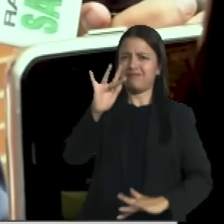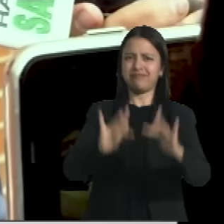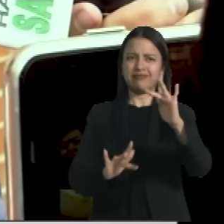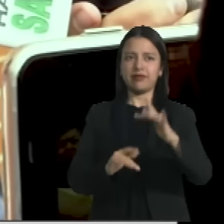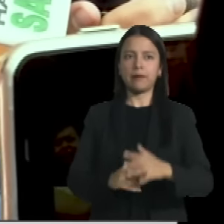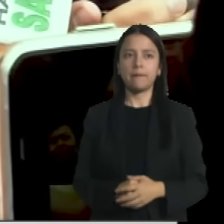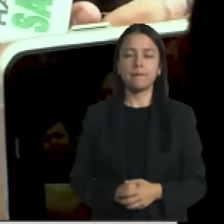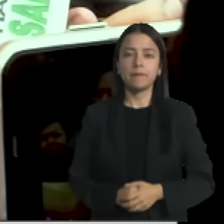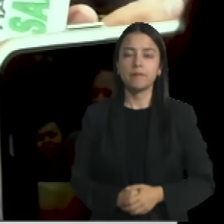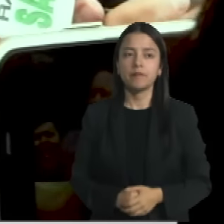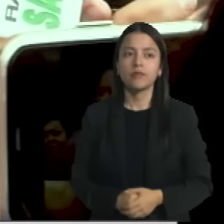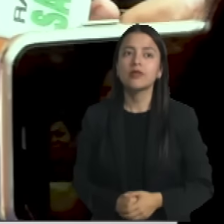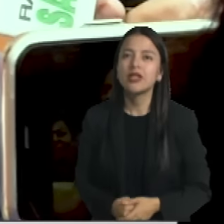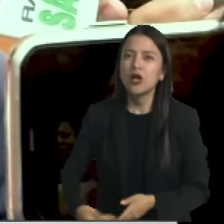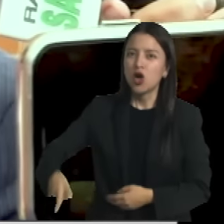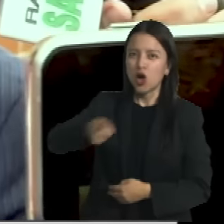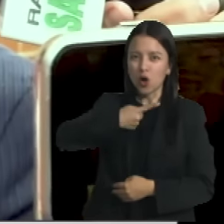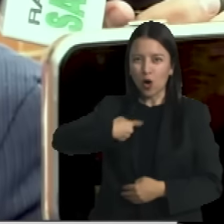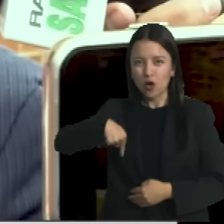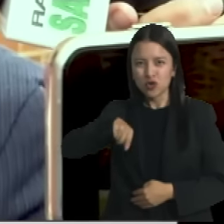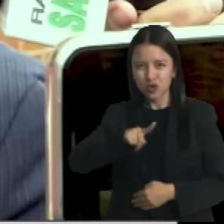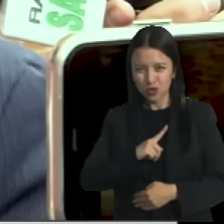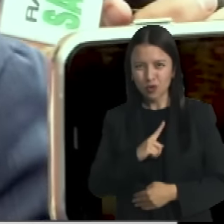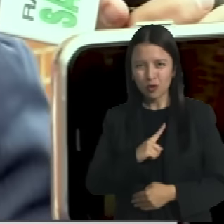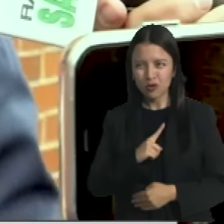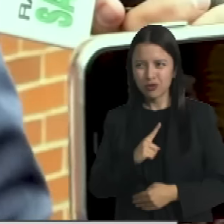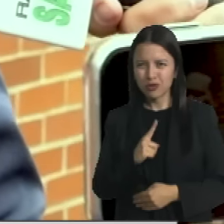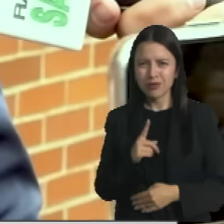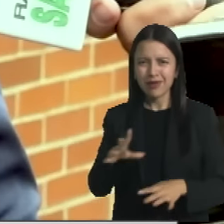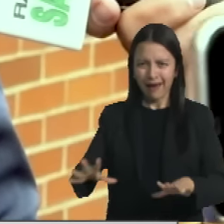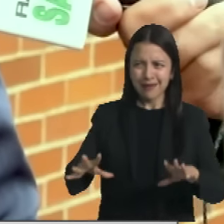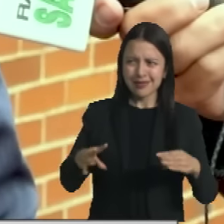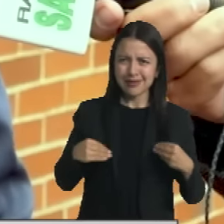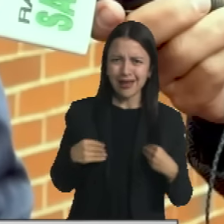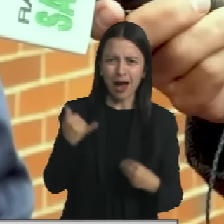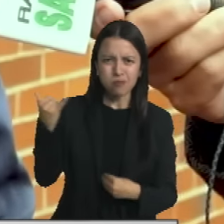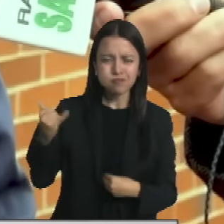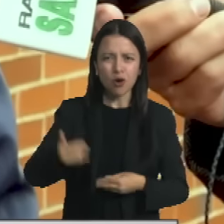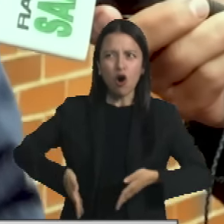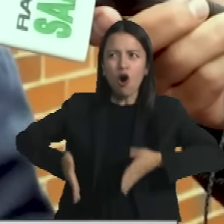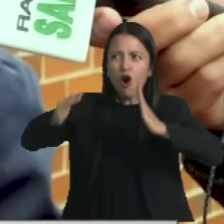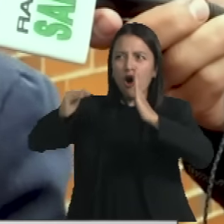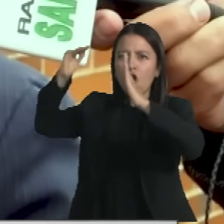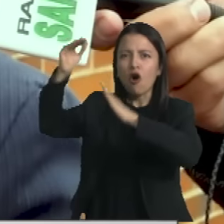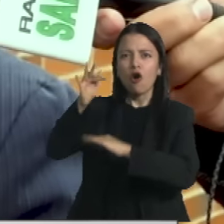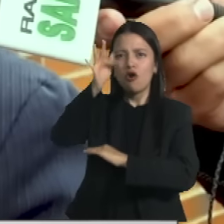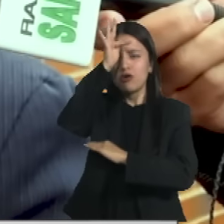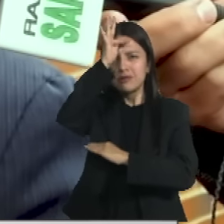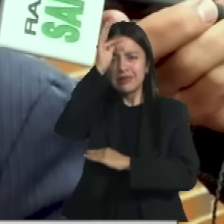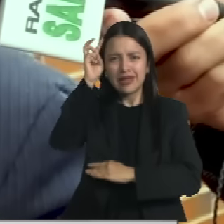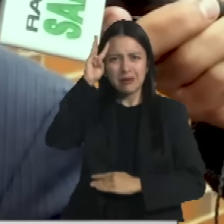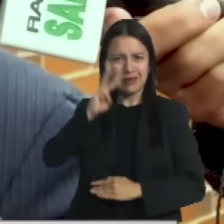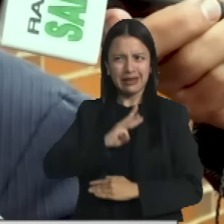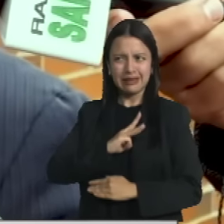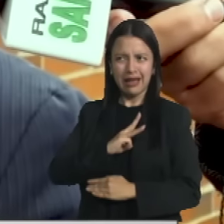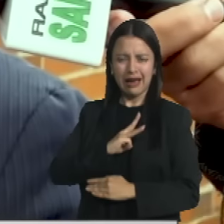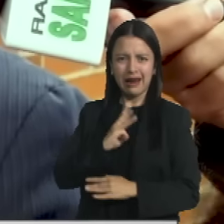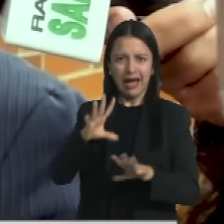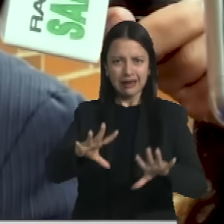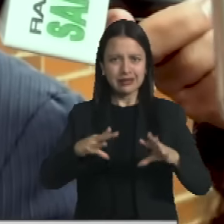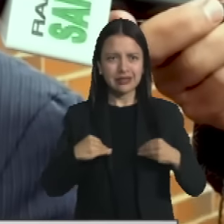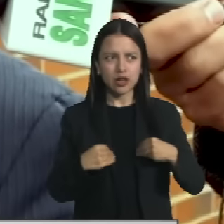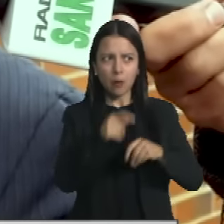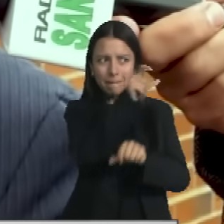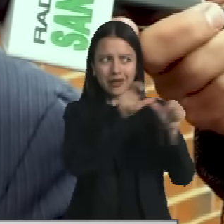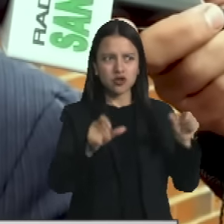en una atención médica o en un estado de vulnerabilidad por una urgencia, estemos al mismo tiempo reunidos con gente que puede manejar o manipular la información